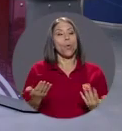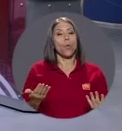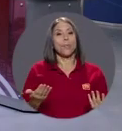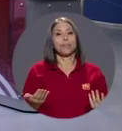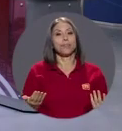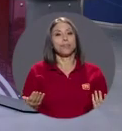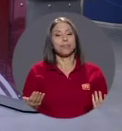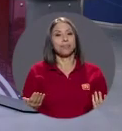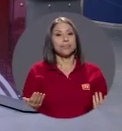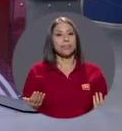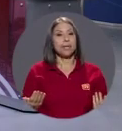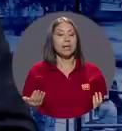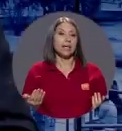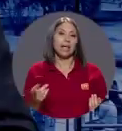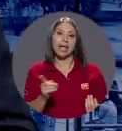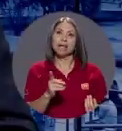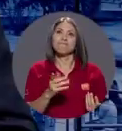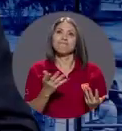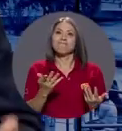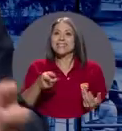la